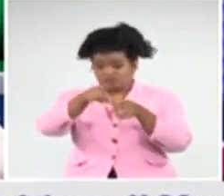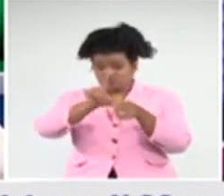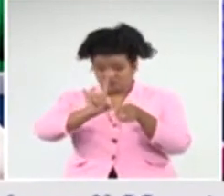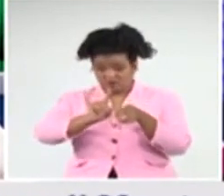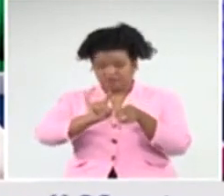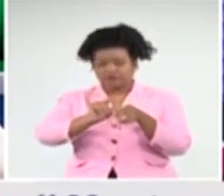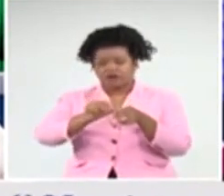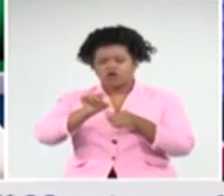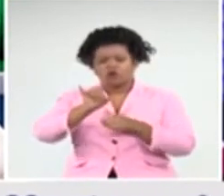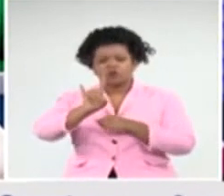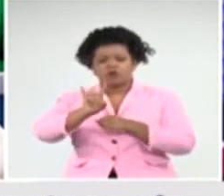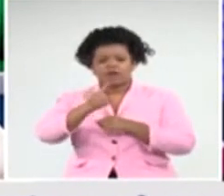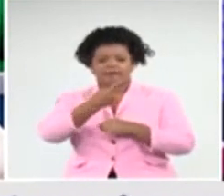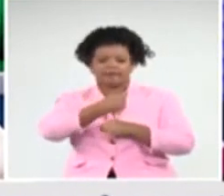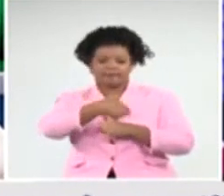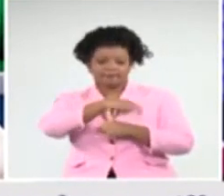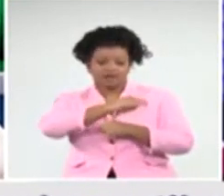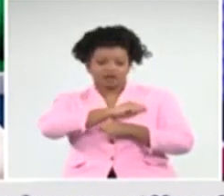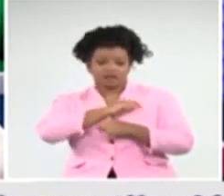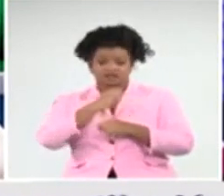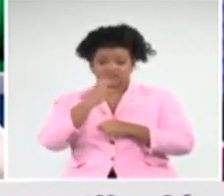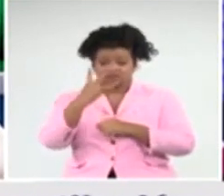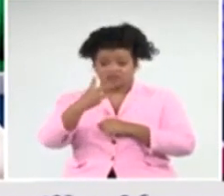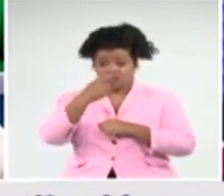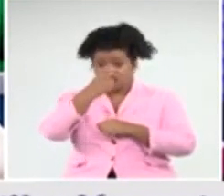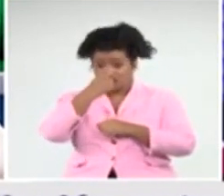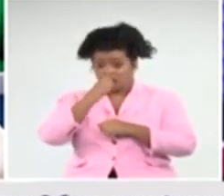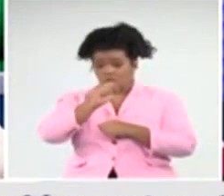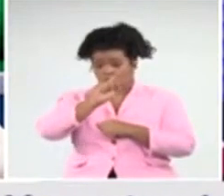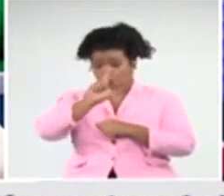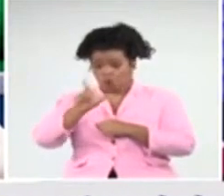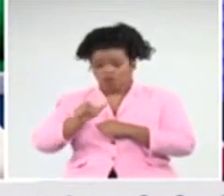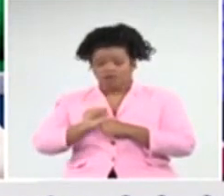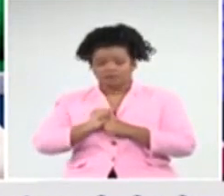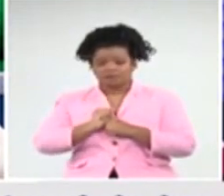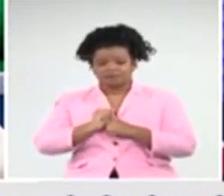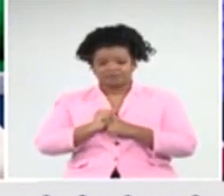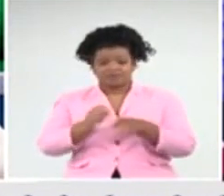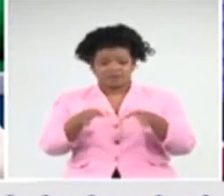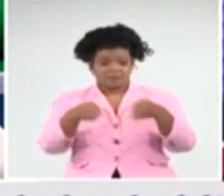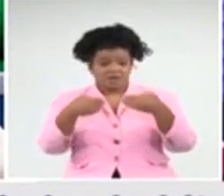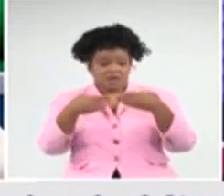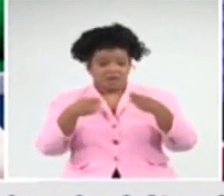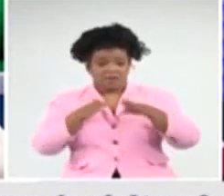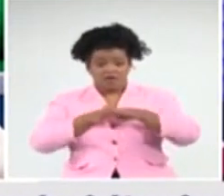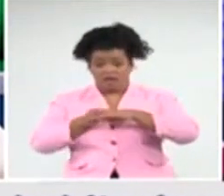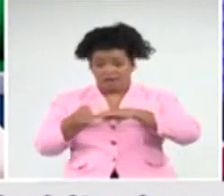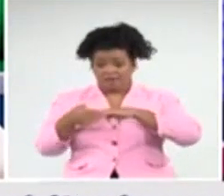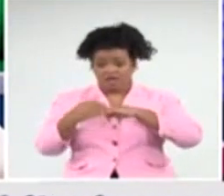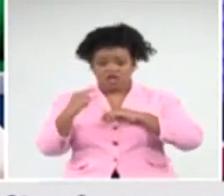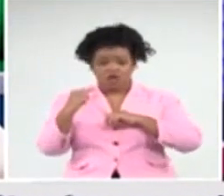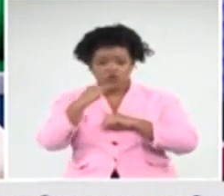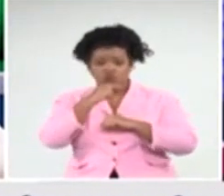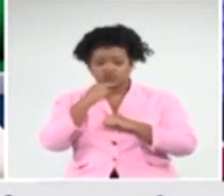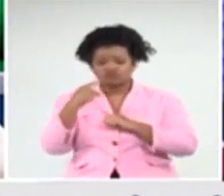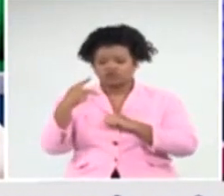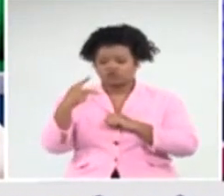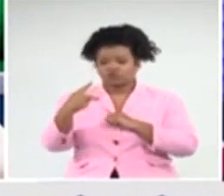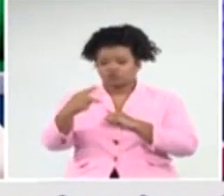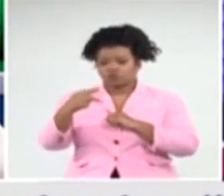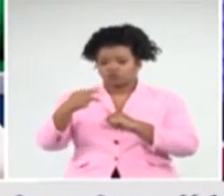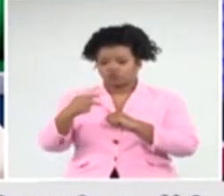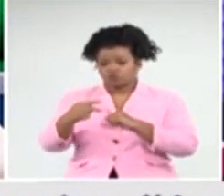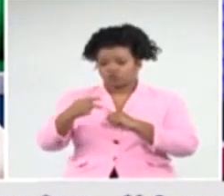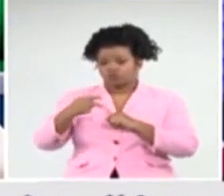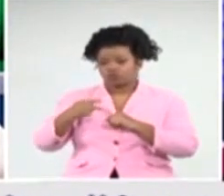9 son de España, 3 de Angola, de Panamá, Jamaica y Rusia, 2 de cada uno,